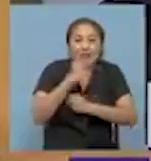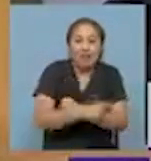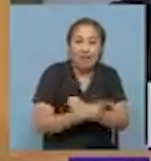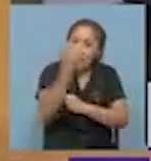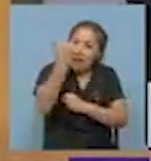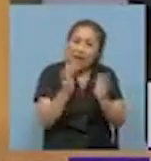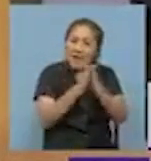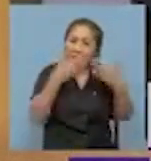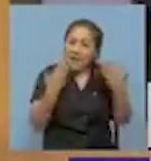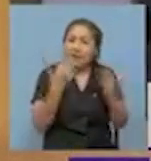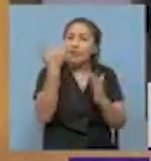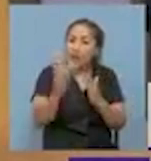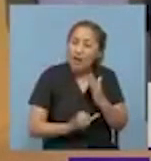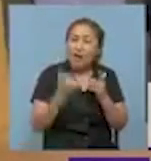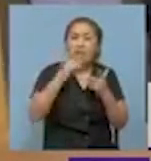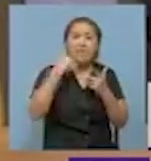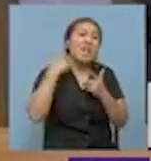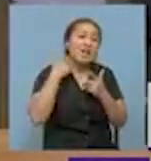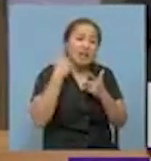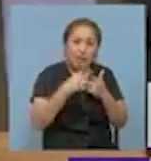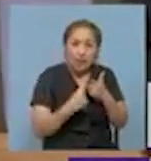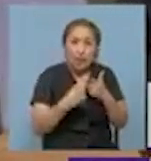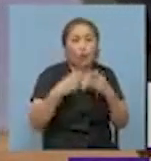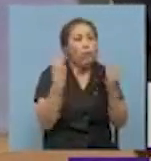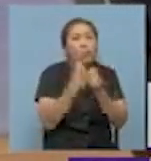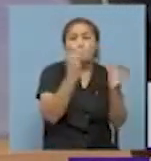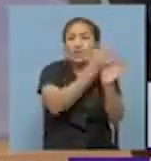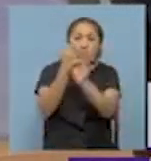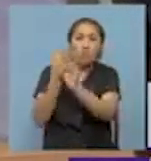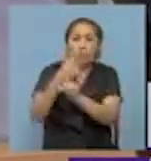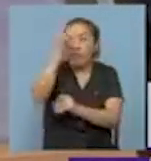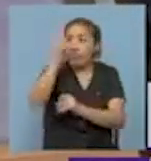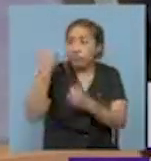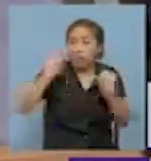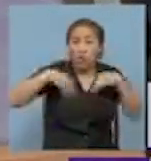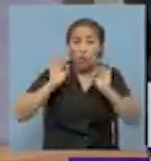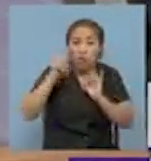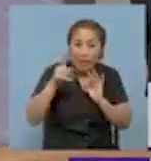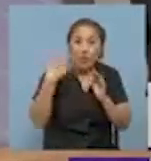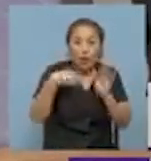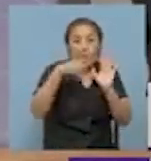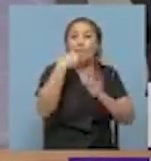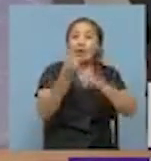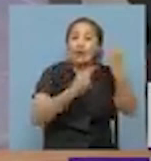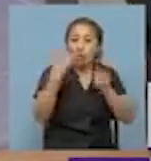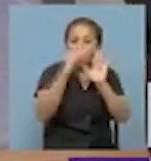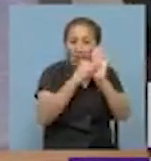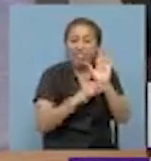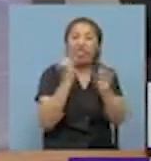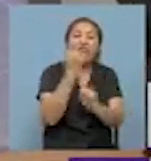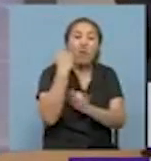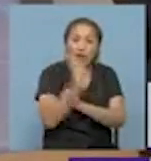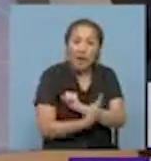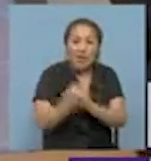con manuales que hay en muchas escuelas de muchas provincias del país y con guías educativas que existen y que los